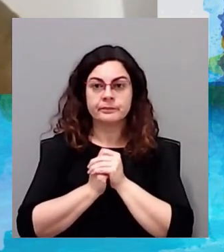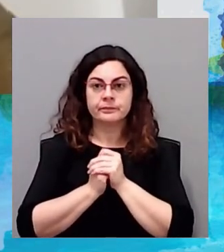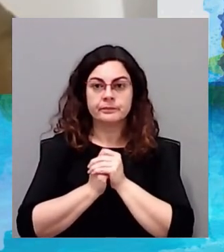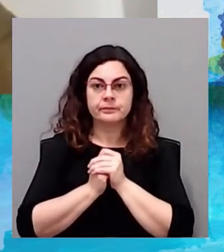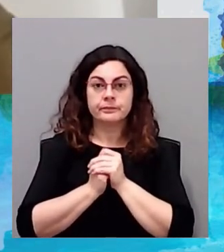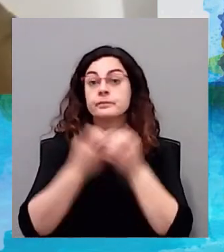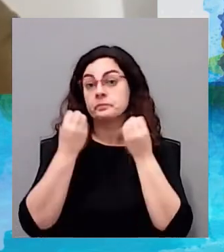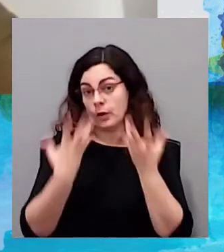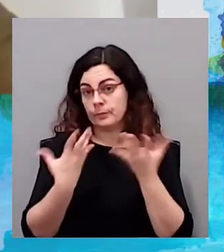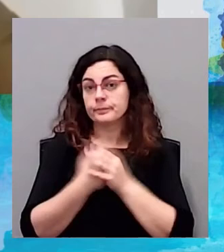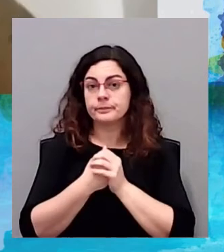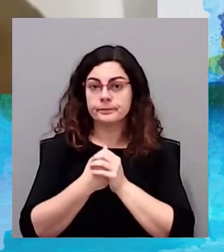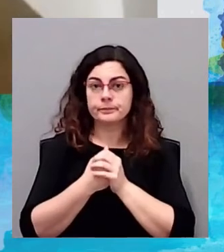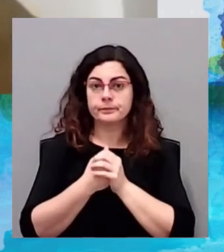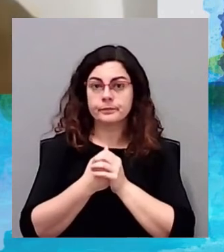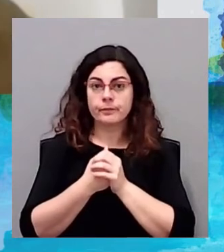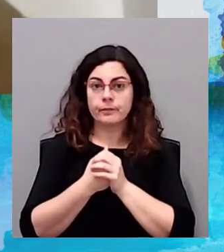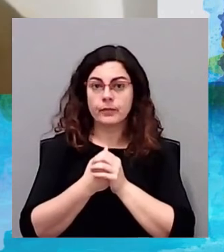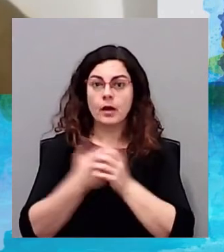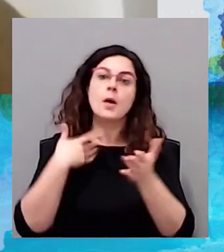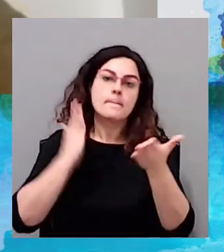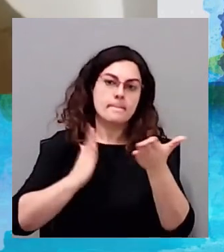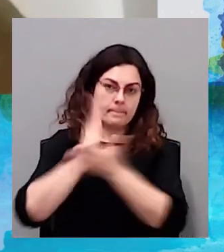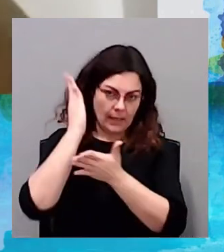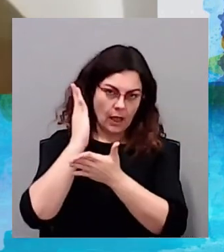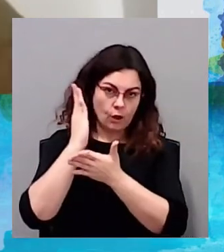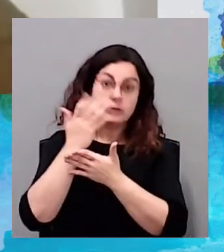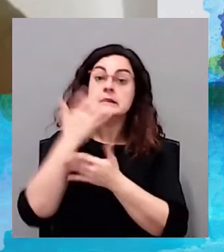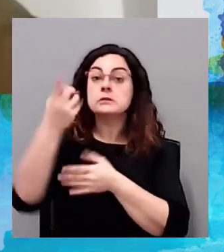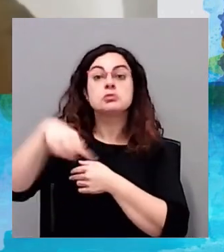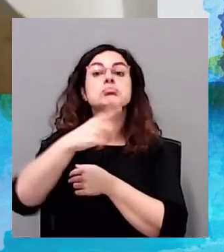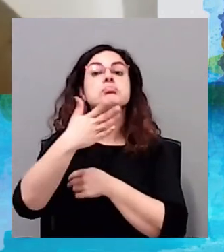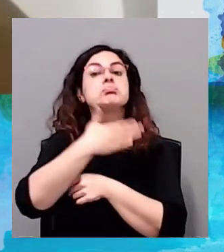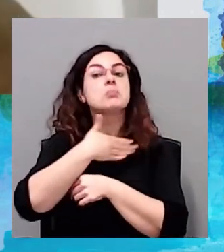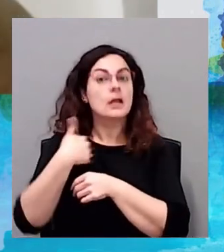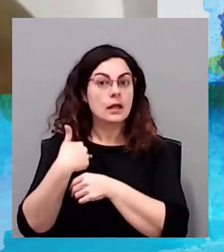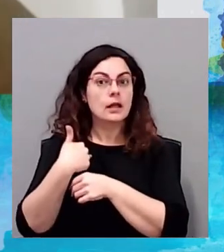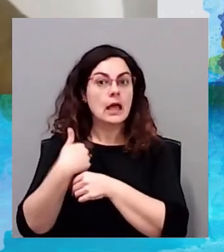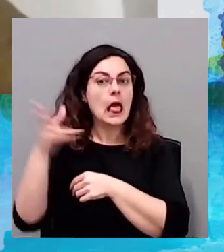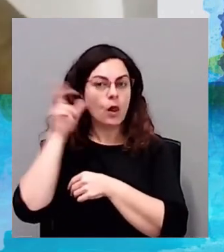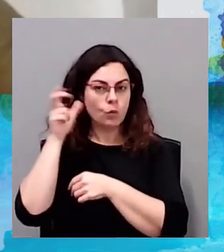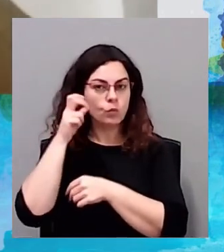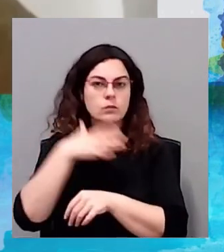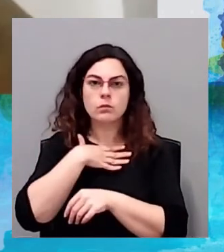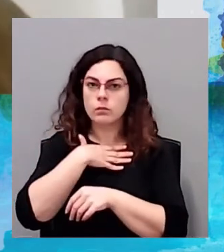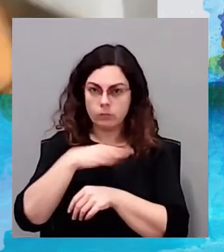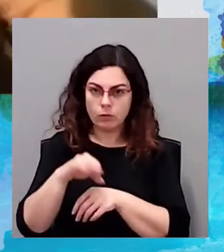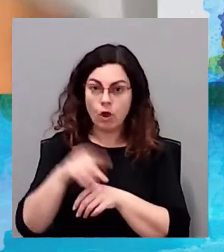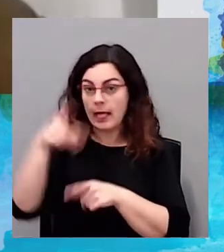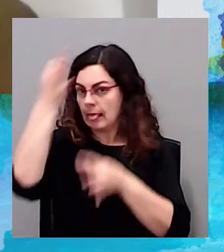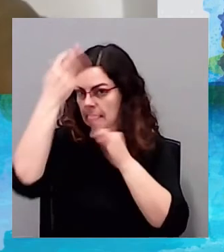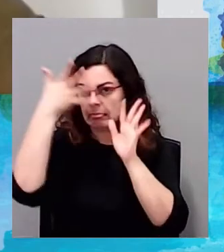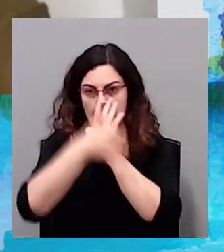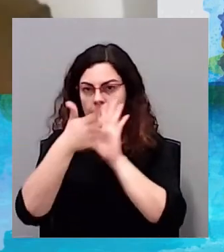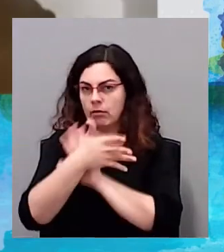Bueno, lo hemos parado a la mitad, pero espero que si queréis podáis escucharlo tanto a esta descripción como la